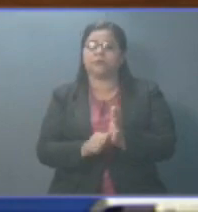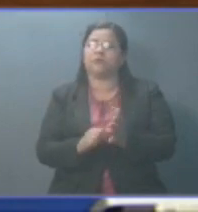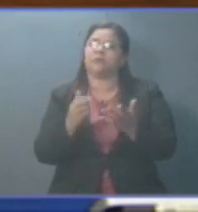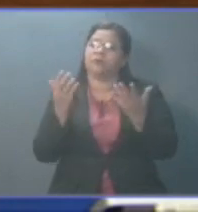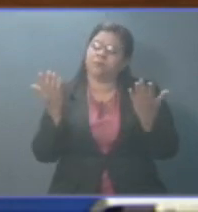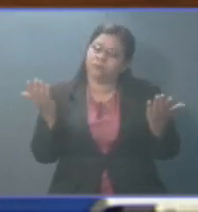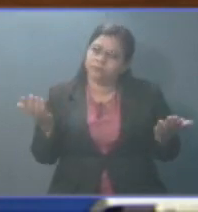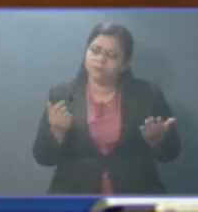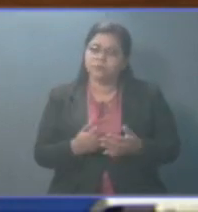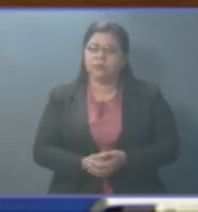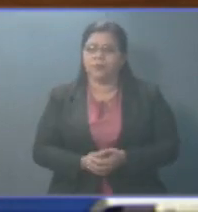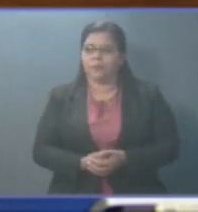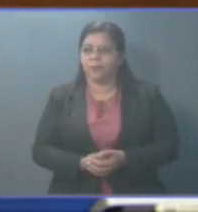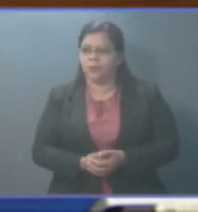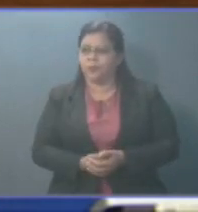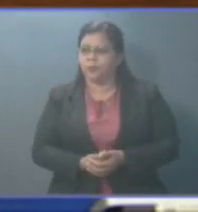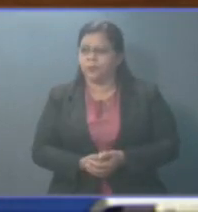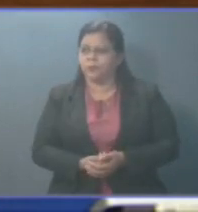pues